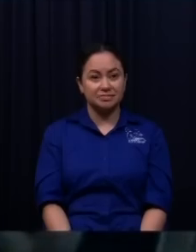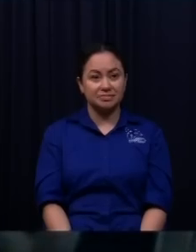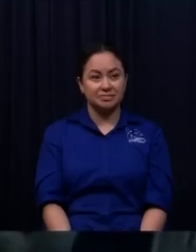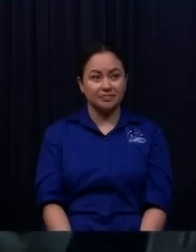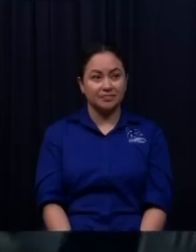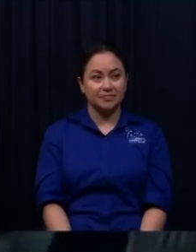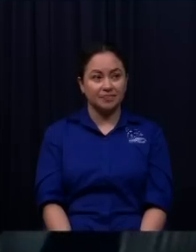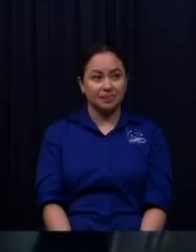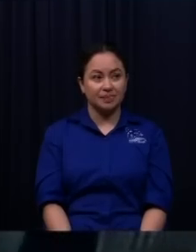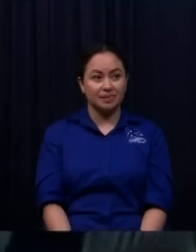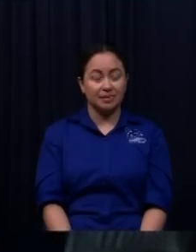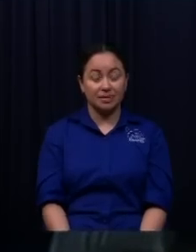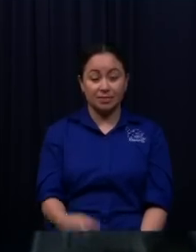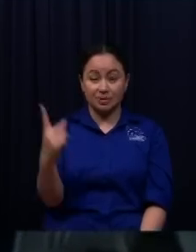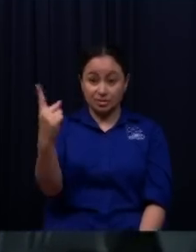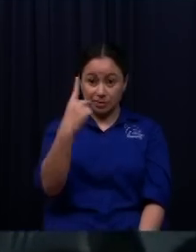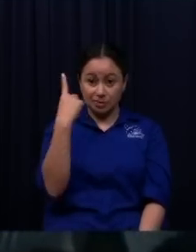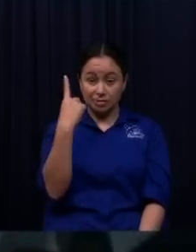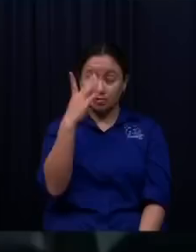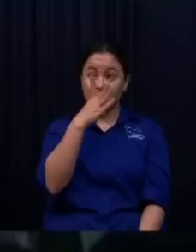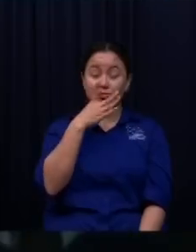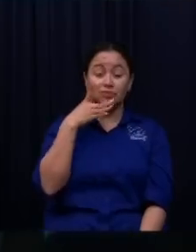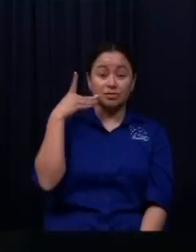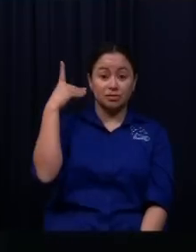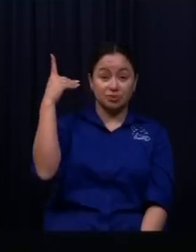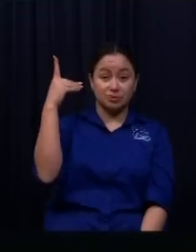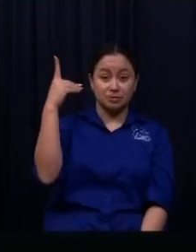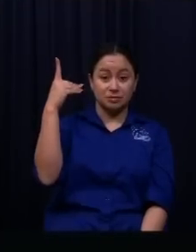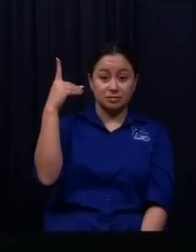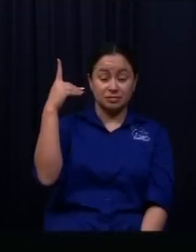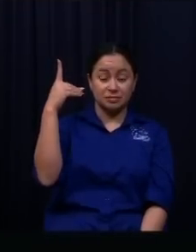Solo había Dios. Entonces vino Dios